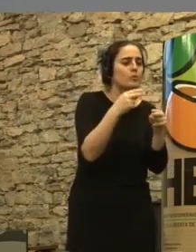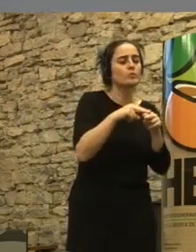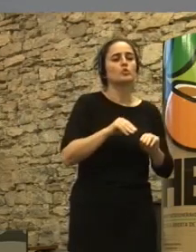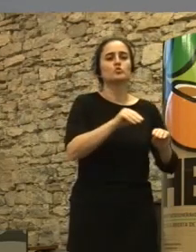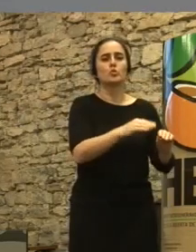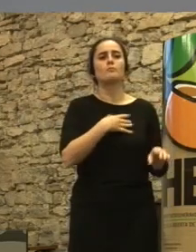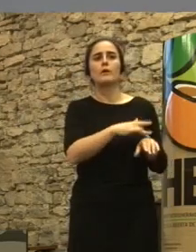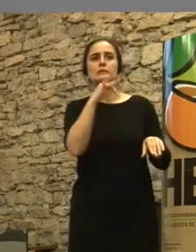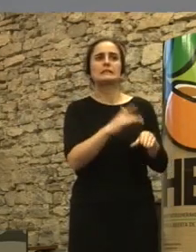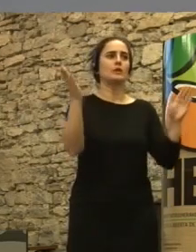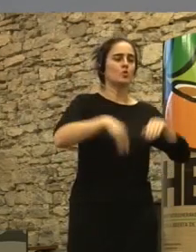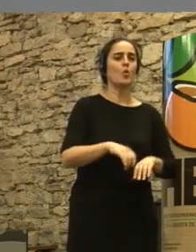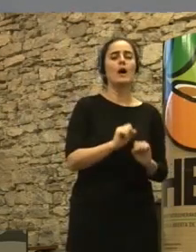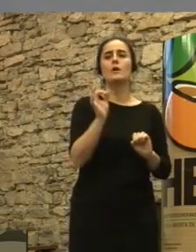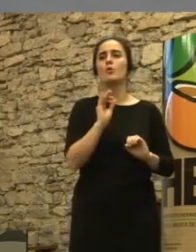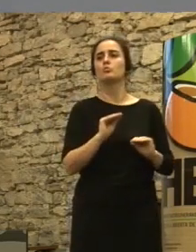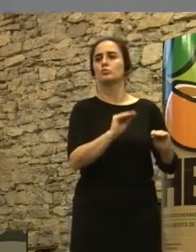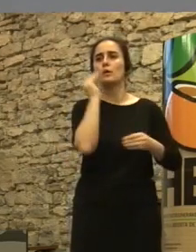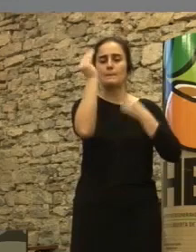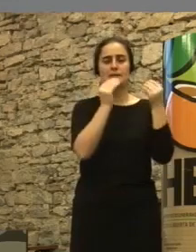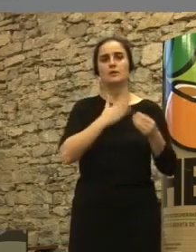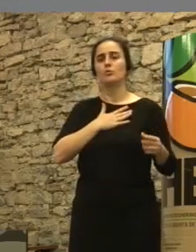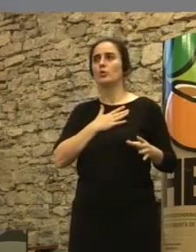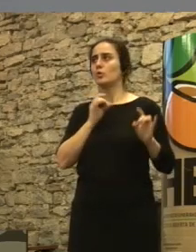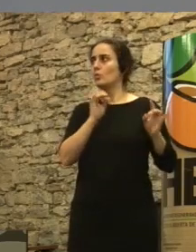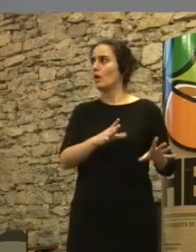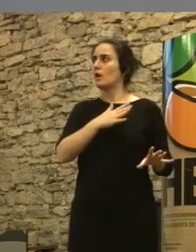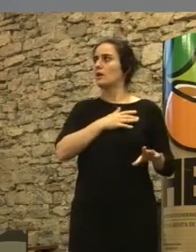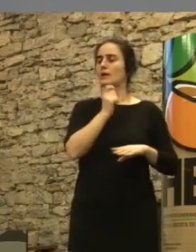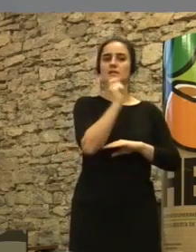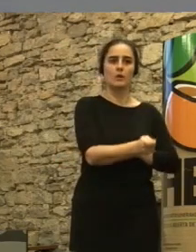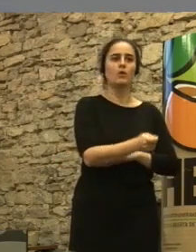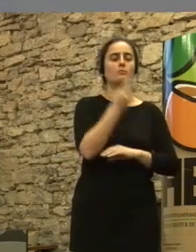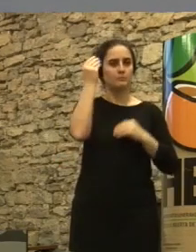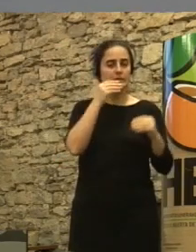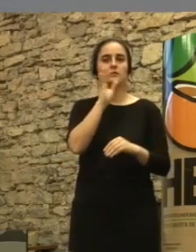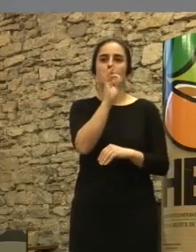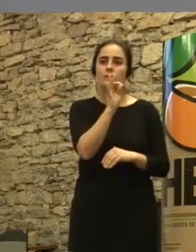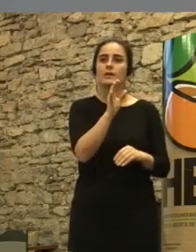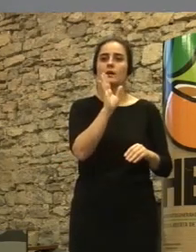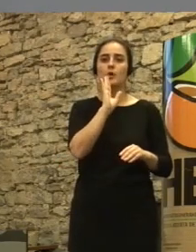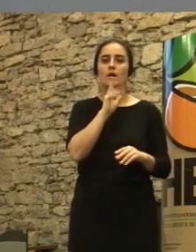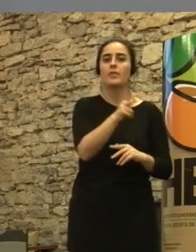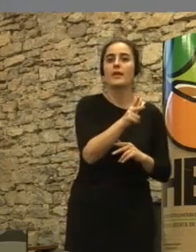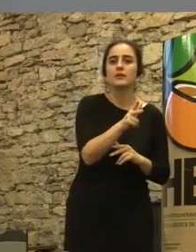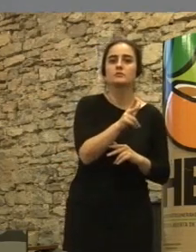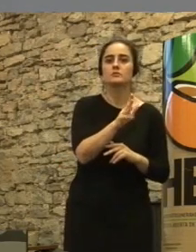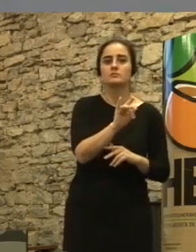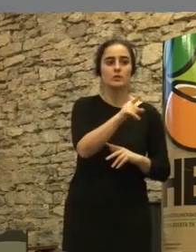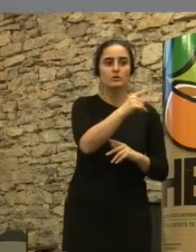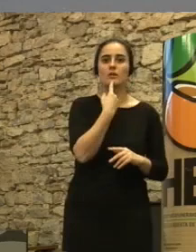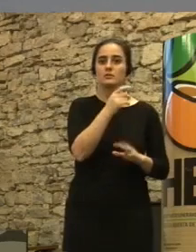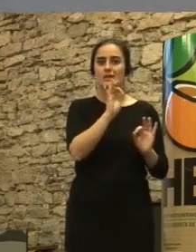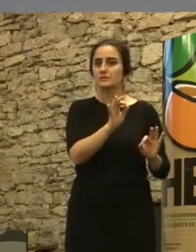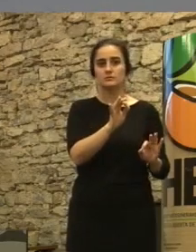que no ha sido muy sensible, no sé qué y tal, o que considera como yo, y esperemos que el Tribunal Europeo de Derechos Humanos, que viola derechos de personas, lo que sea, pero no ha dicho